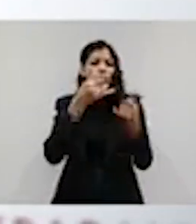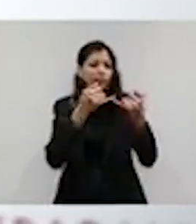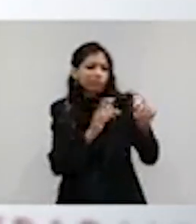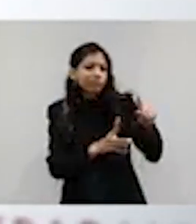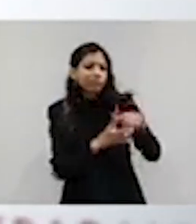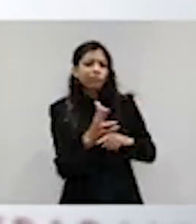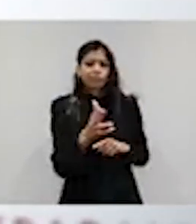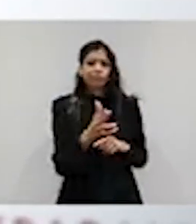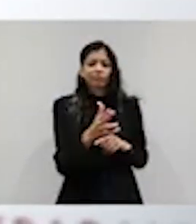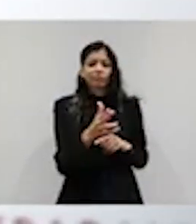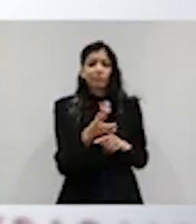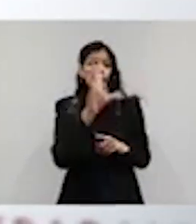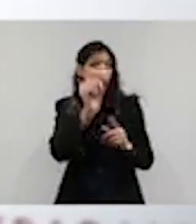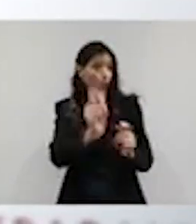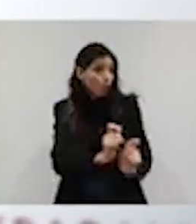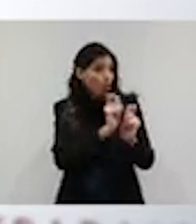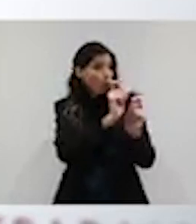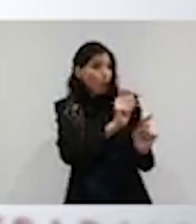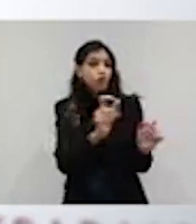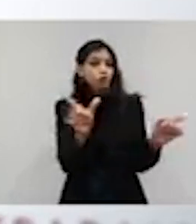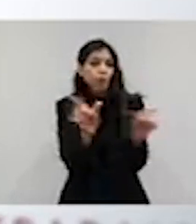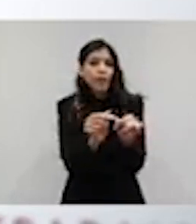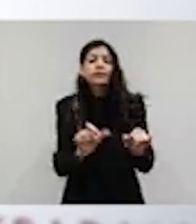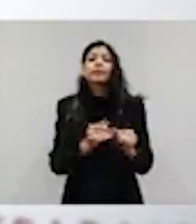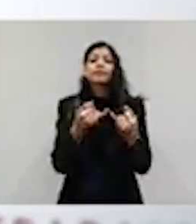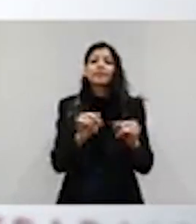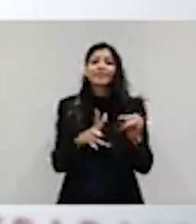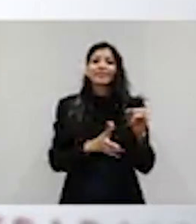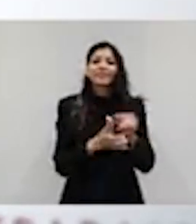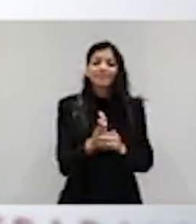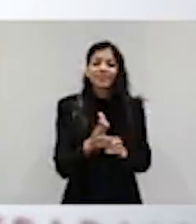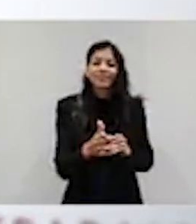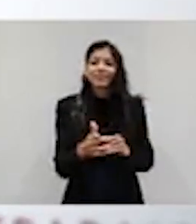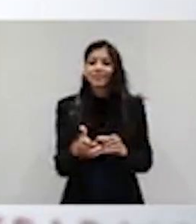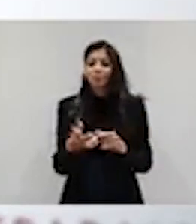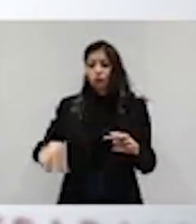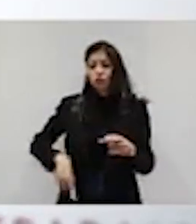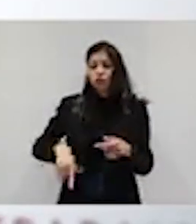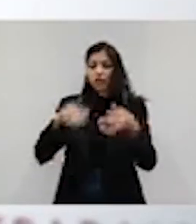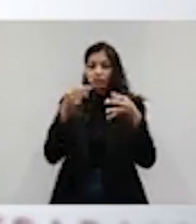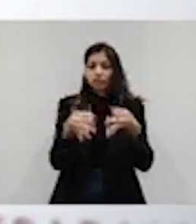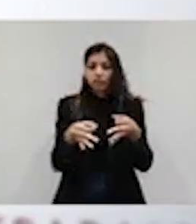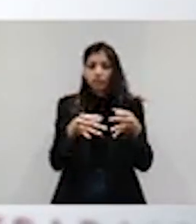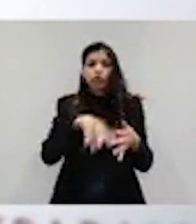Inaugura que no entrega al gobierno formal en